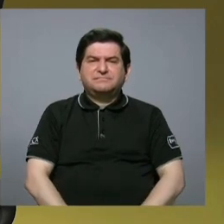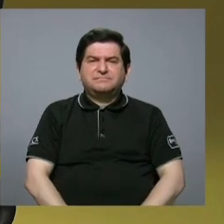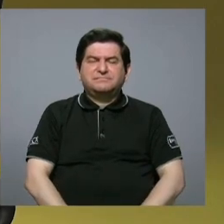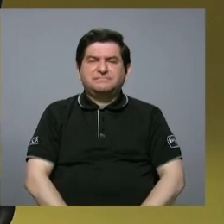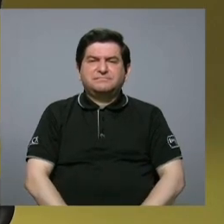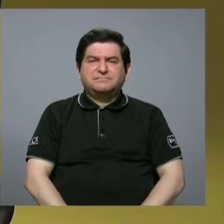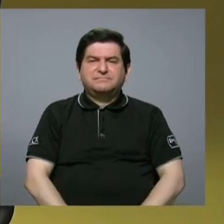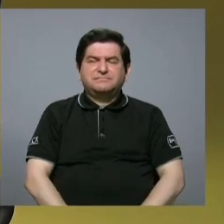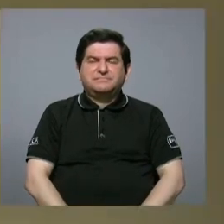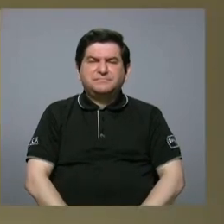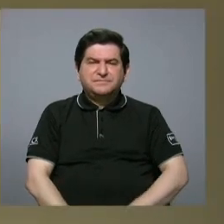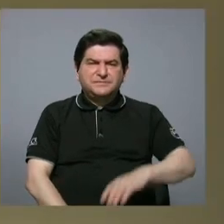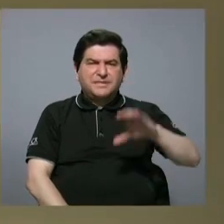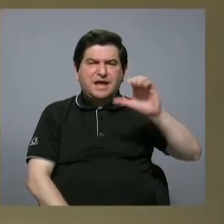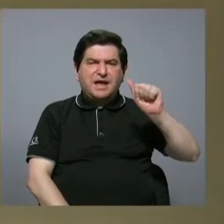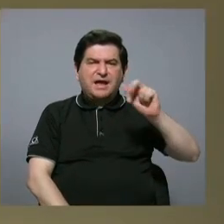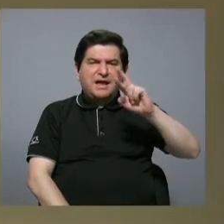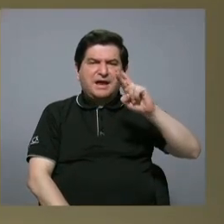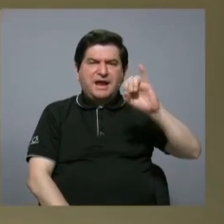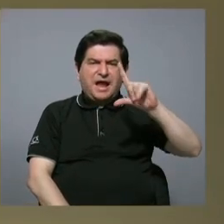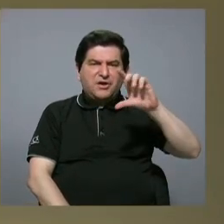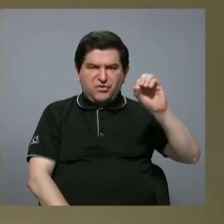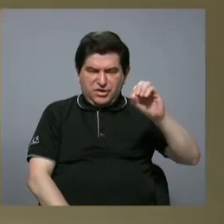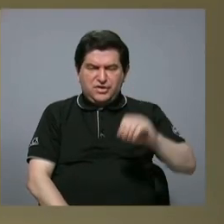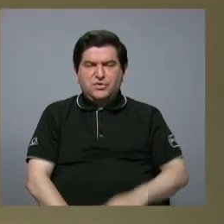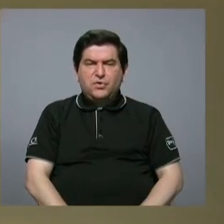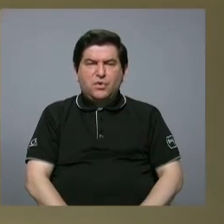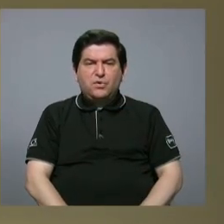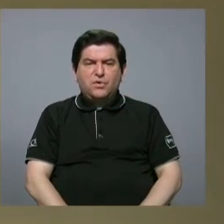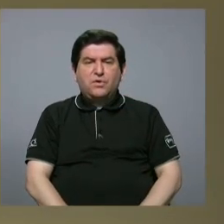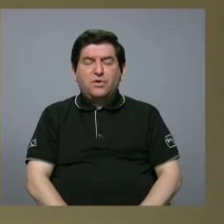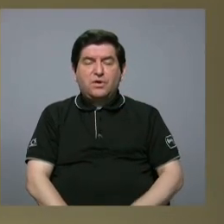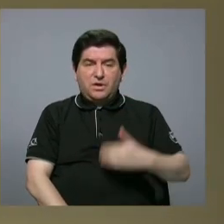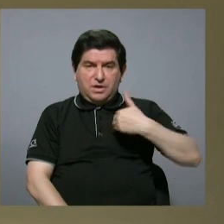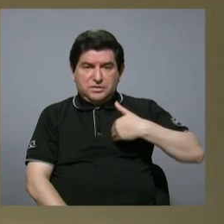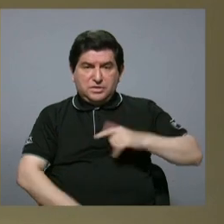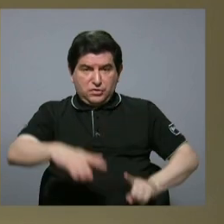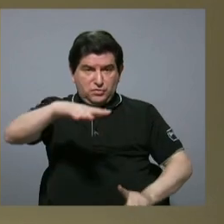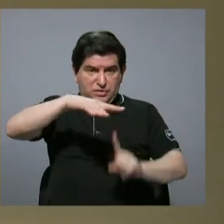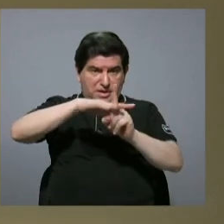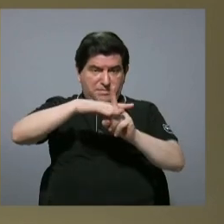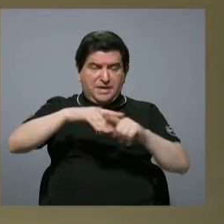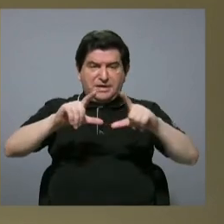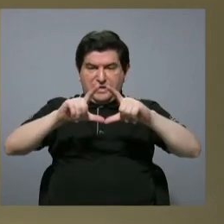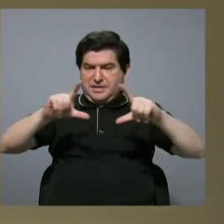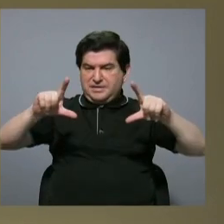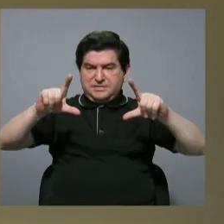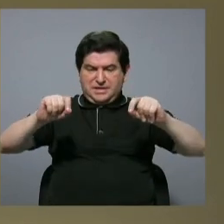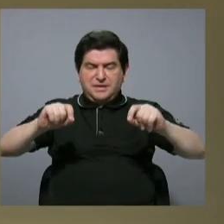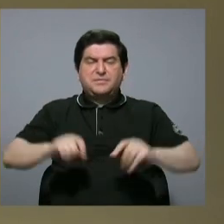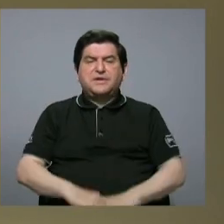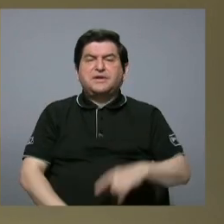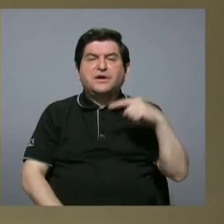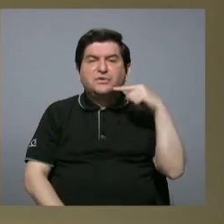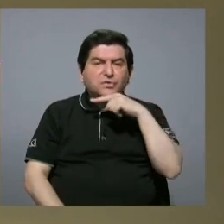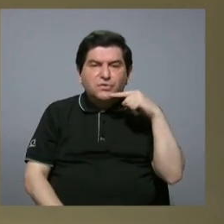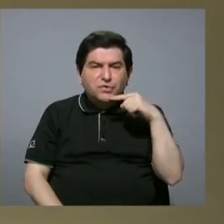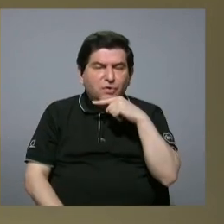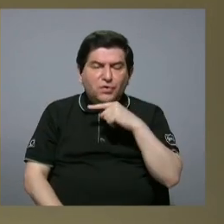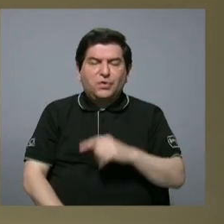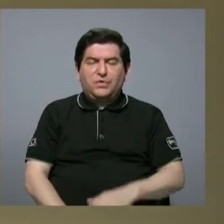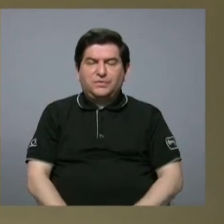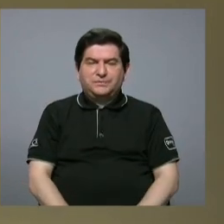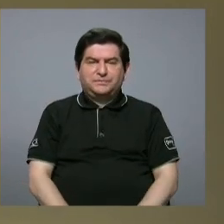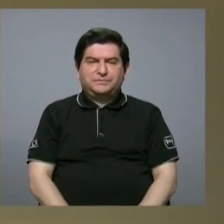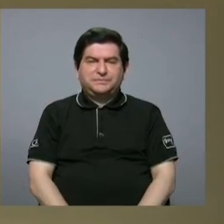Por cierto, Carrillo, Braulio Carrillo, el señor que sale en el billete rojo,